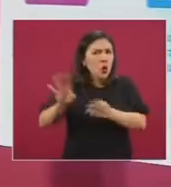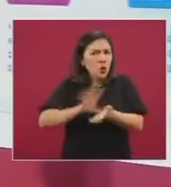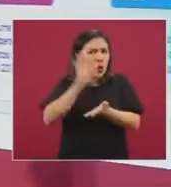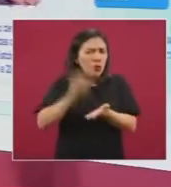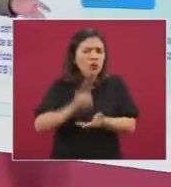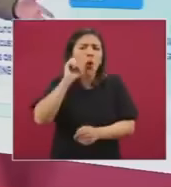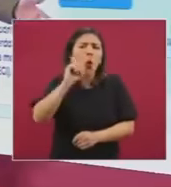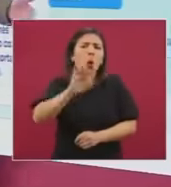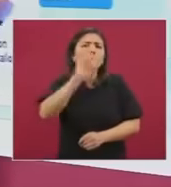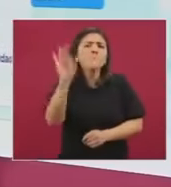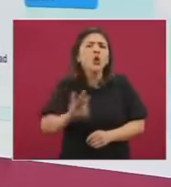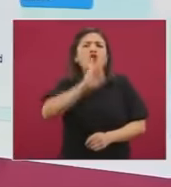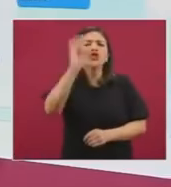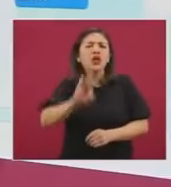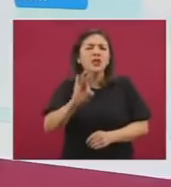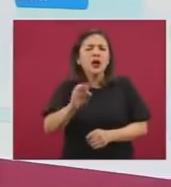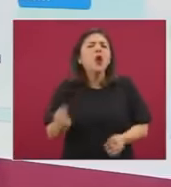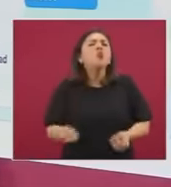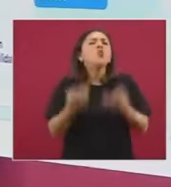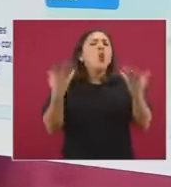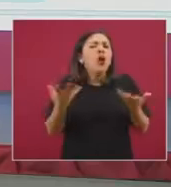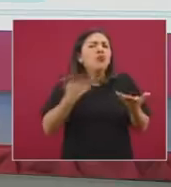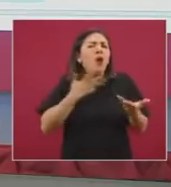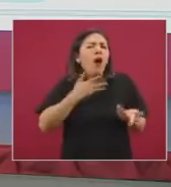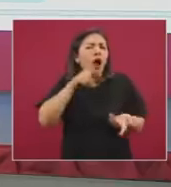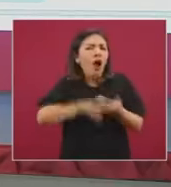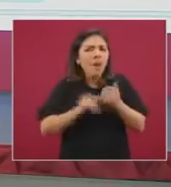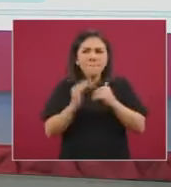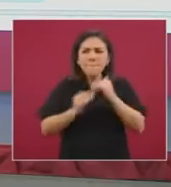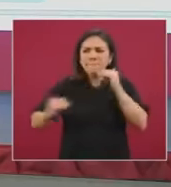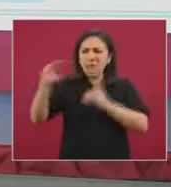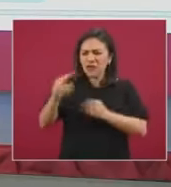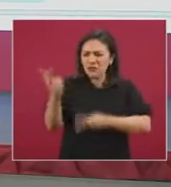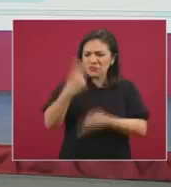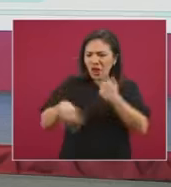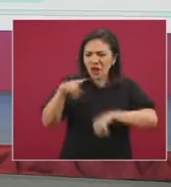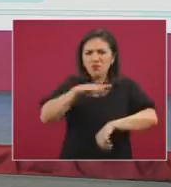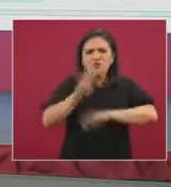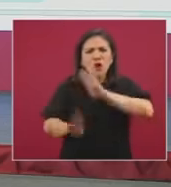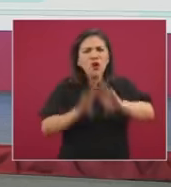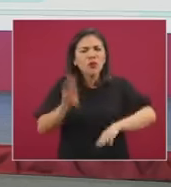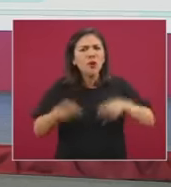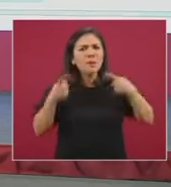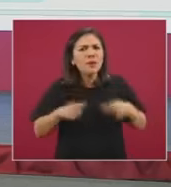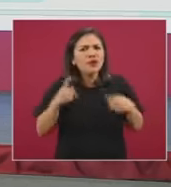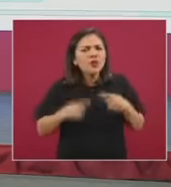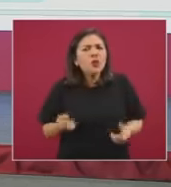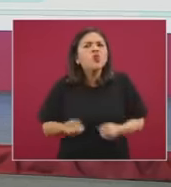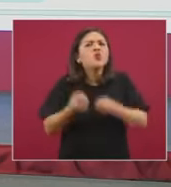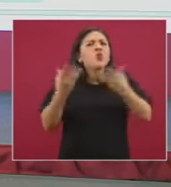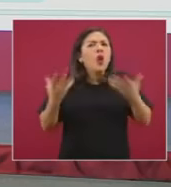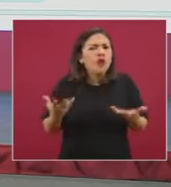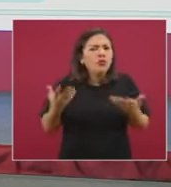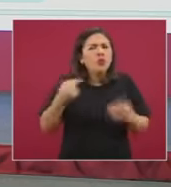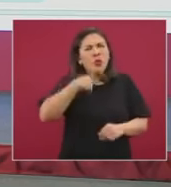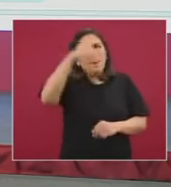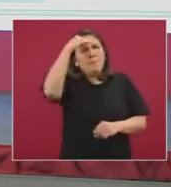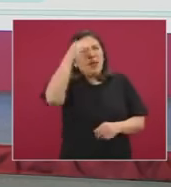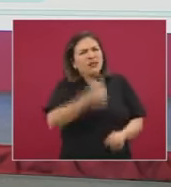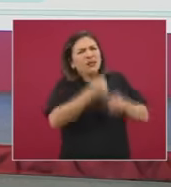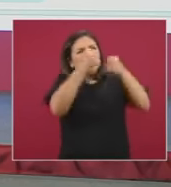en porcentaje de exceso, es decir, qué porcentaje de incremento con respecto a lo esperado.